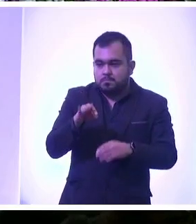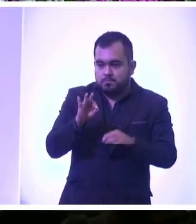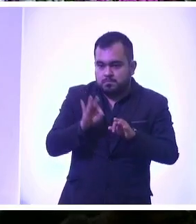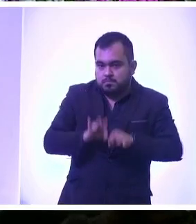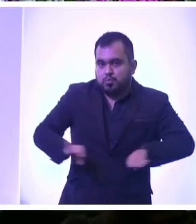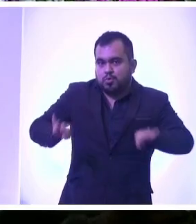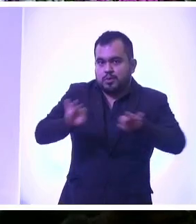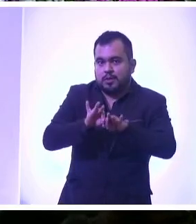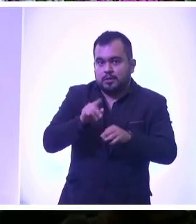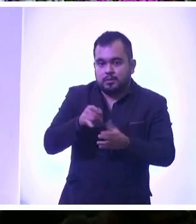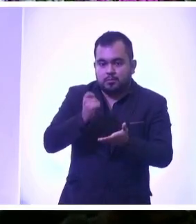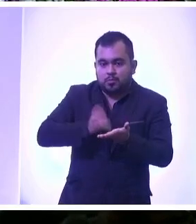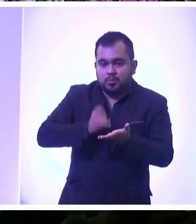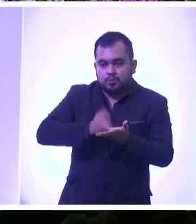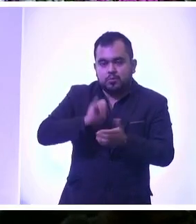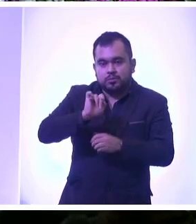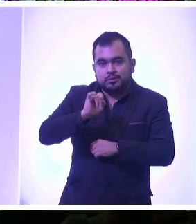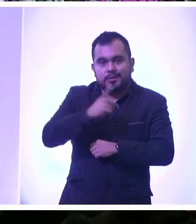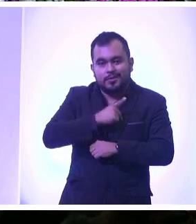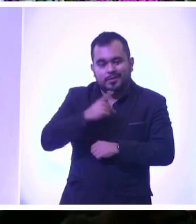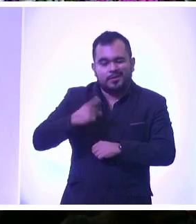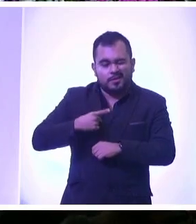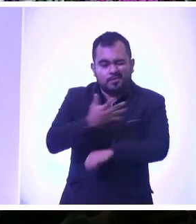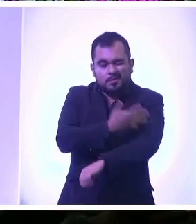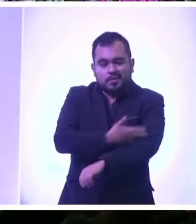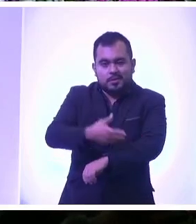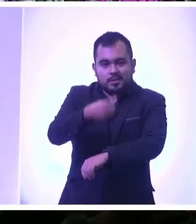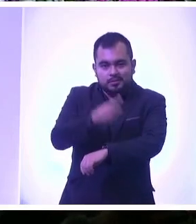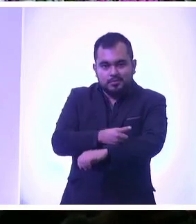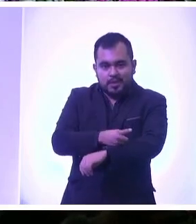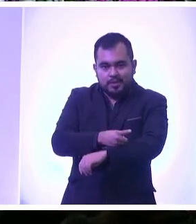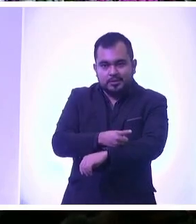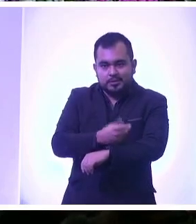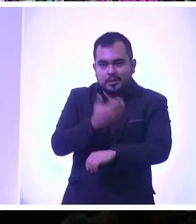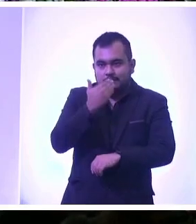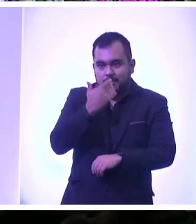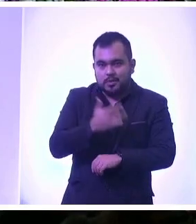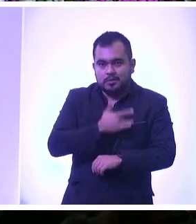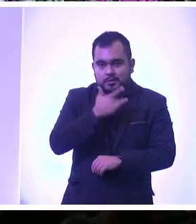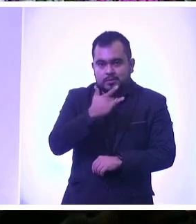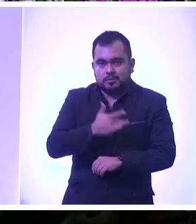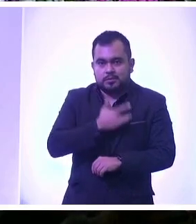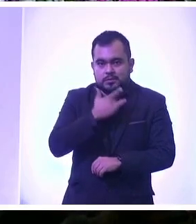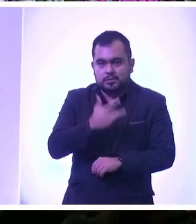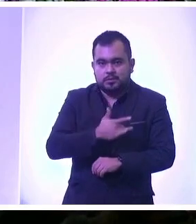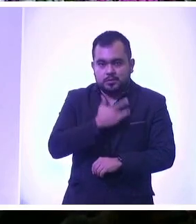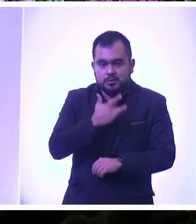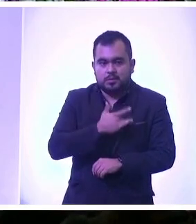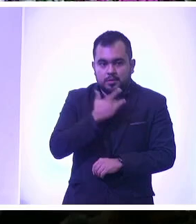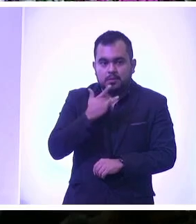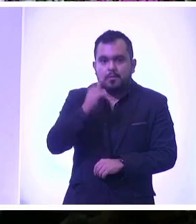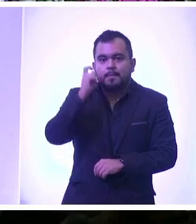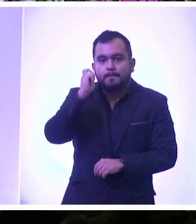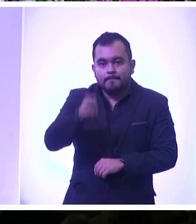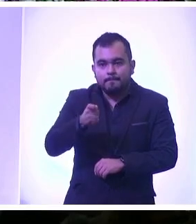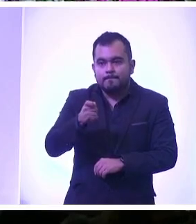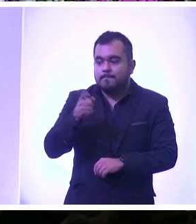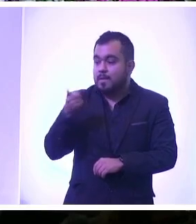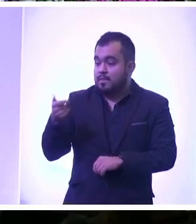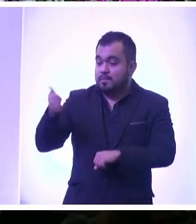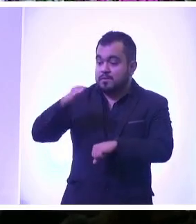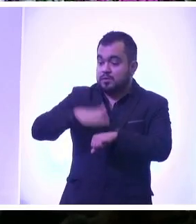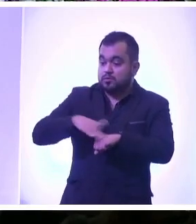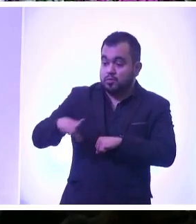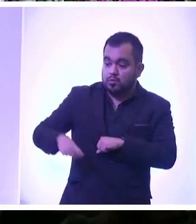impuestos No pues así sí y hay que ser transparente en el uso porque vuelvo a lo que les decía de la Administración pública y Privada el administrador público